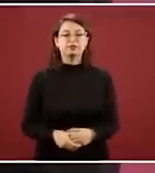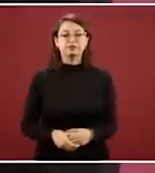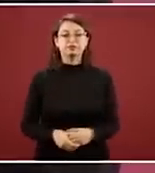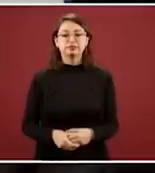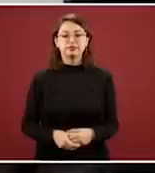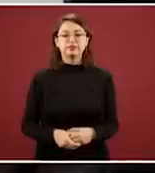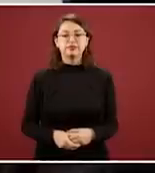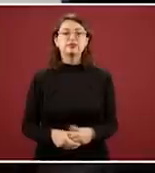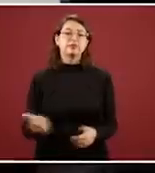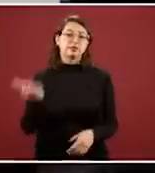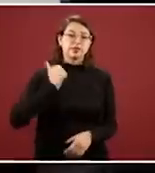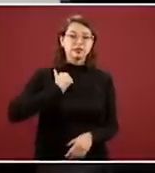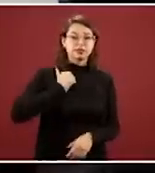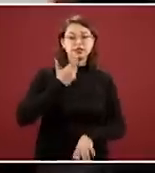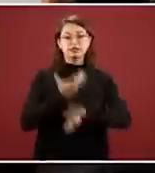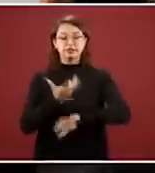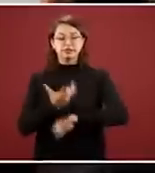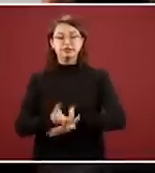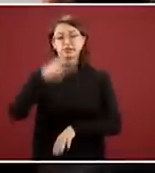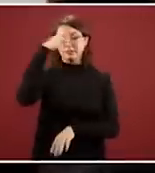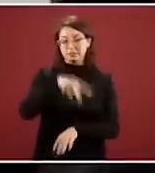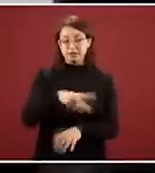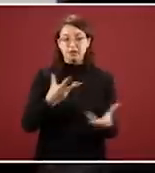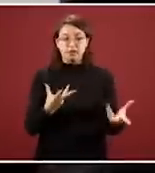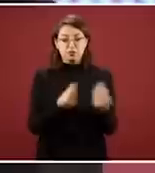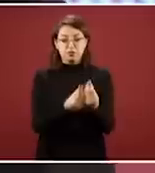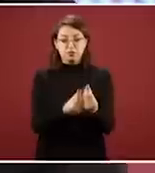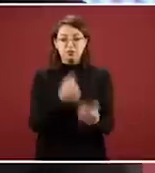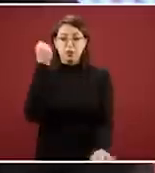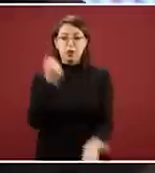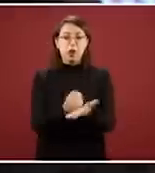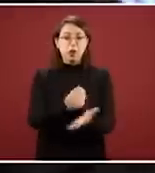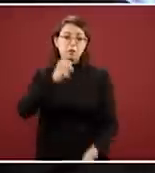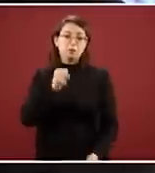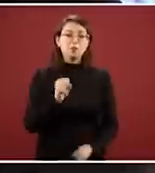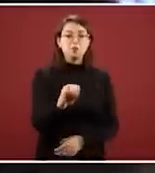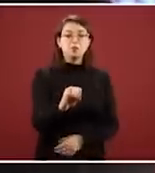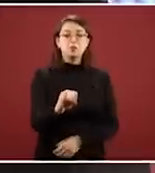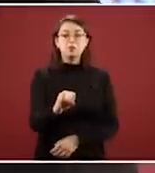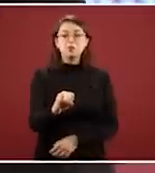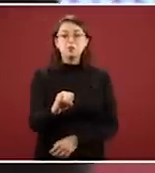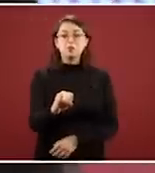de Canadá, Estados Unidos y México. Y se va a aprobar